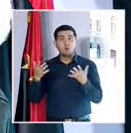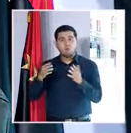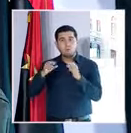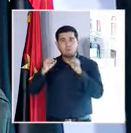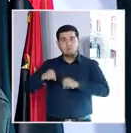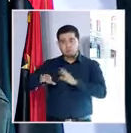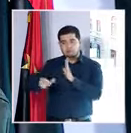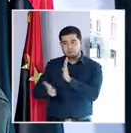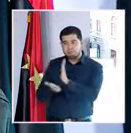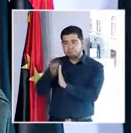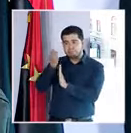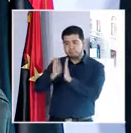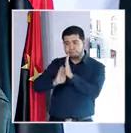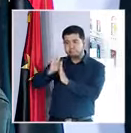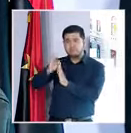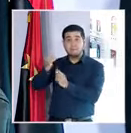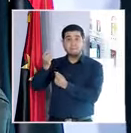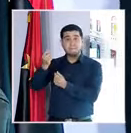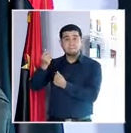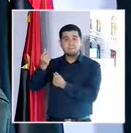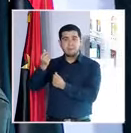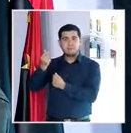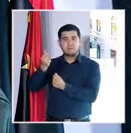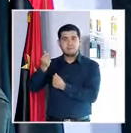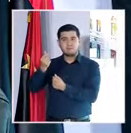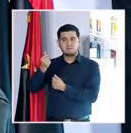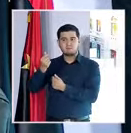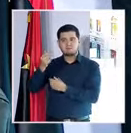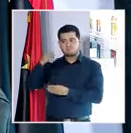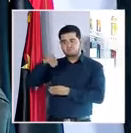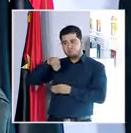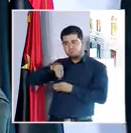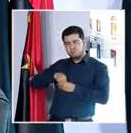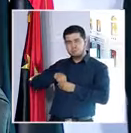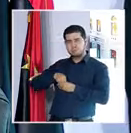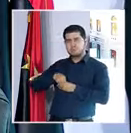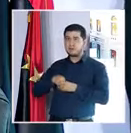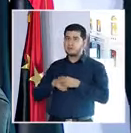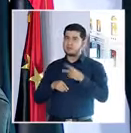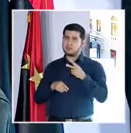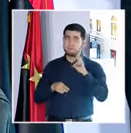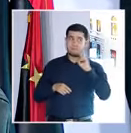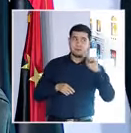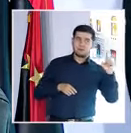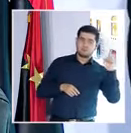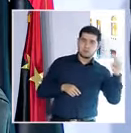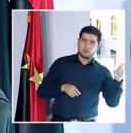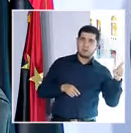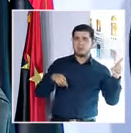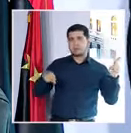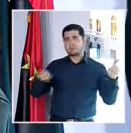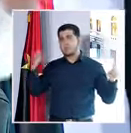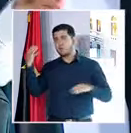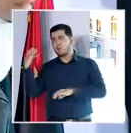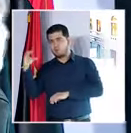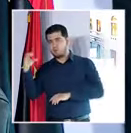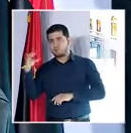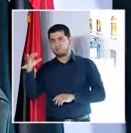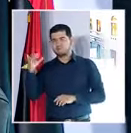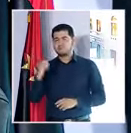la productividad en los dos territorios. Creo que este gobierno ha venido dando unos pasos